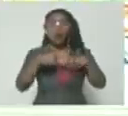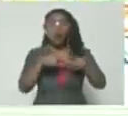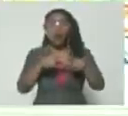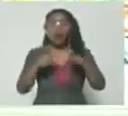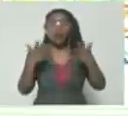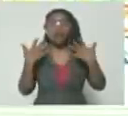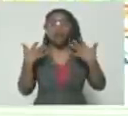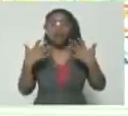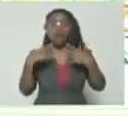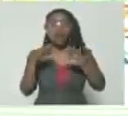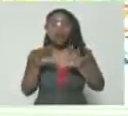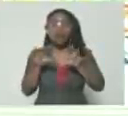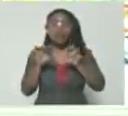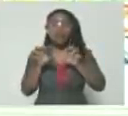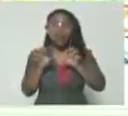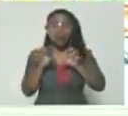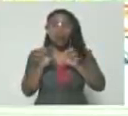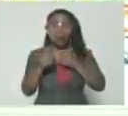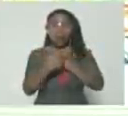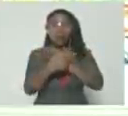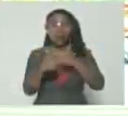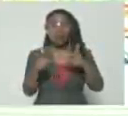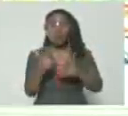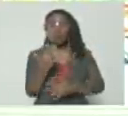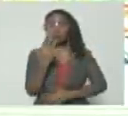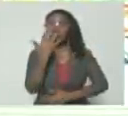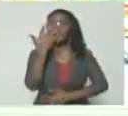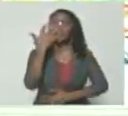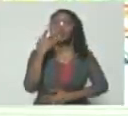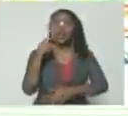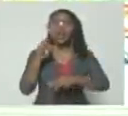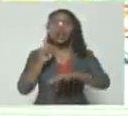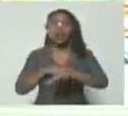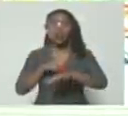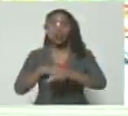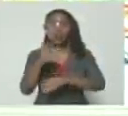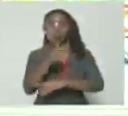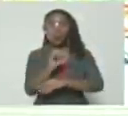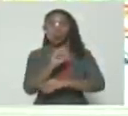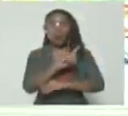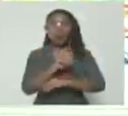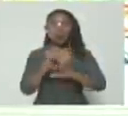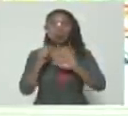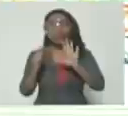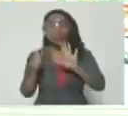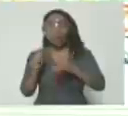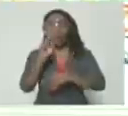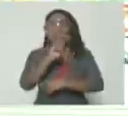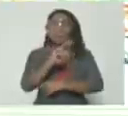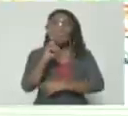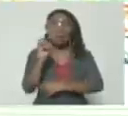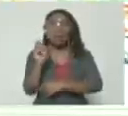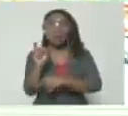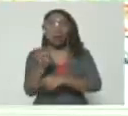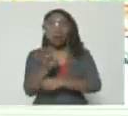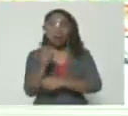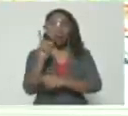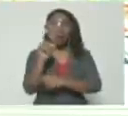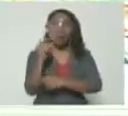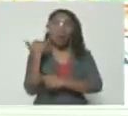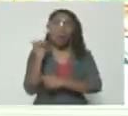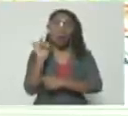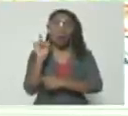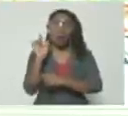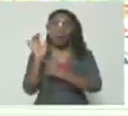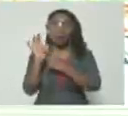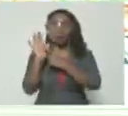fresco, seco, libre de olores y a temperatura entre 16 y 20 grados. También tengo por aquí,